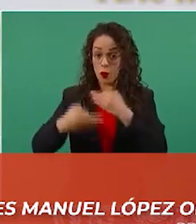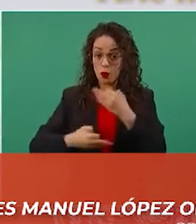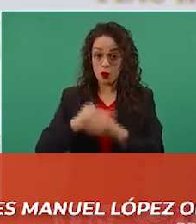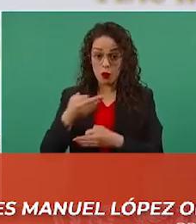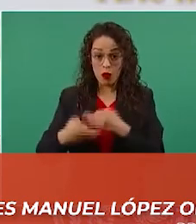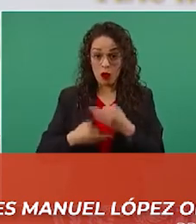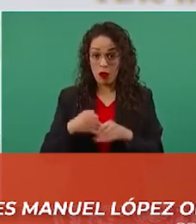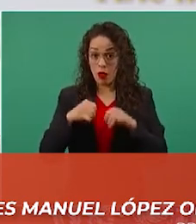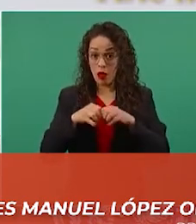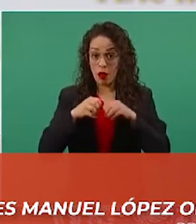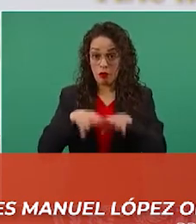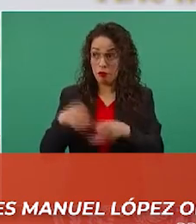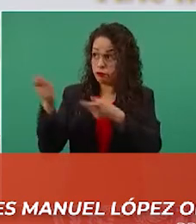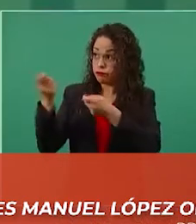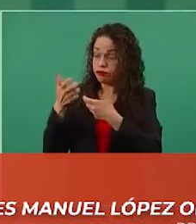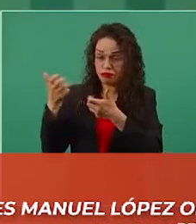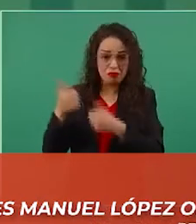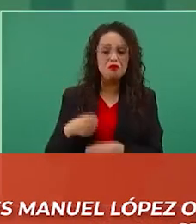se investiga.